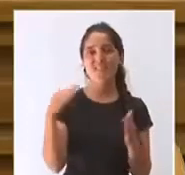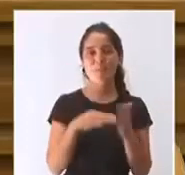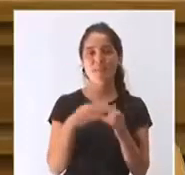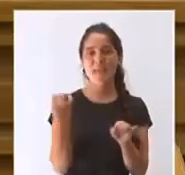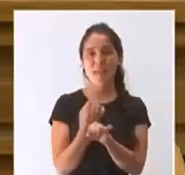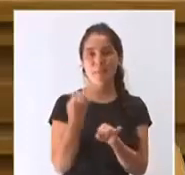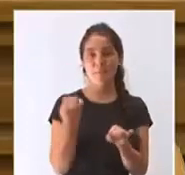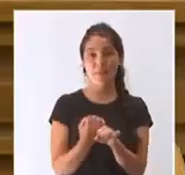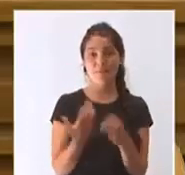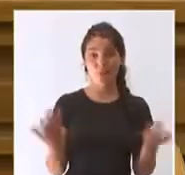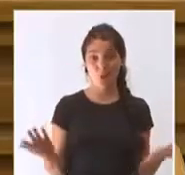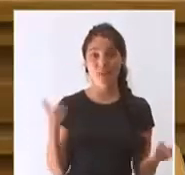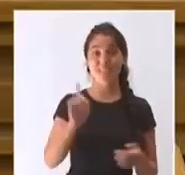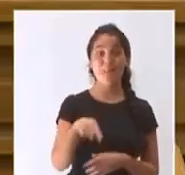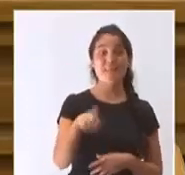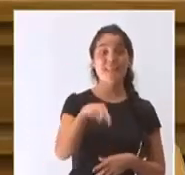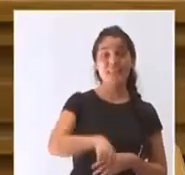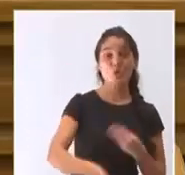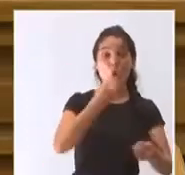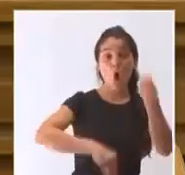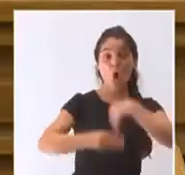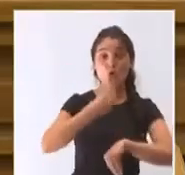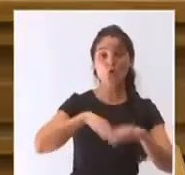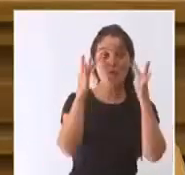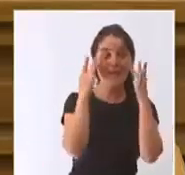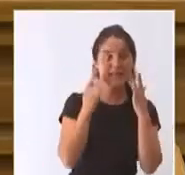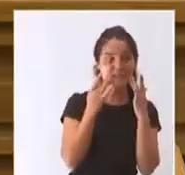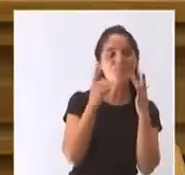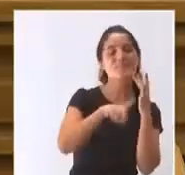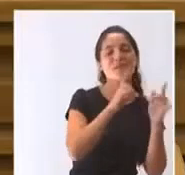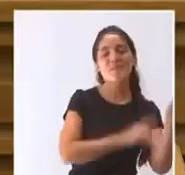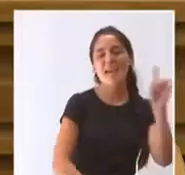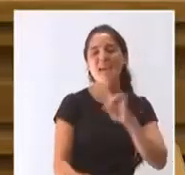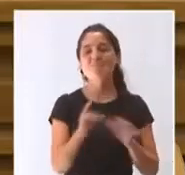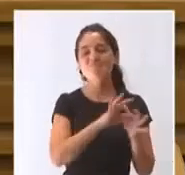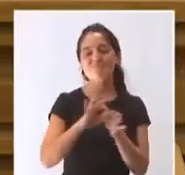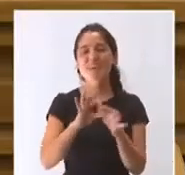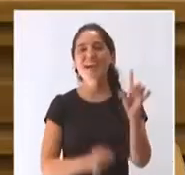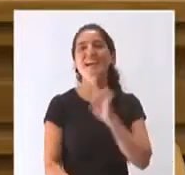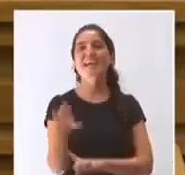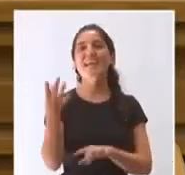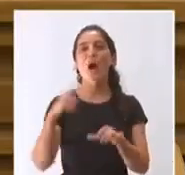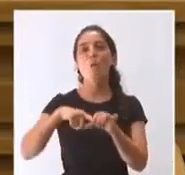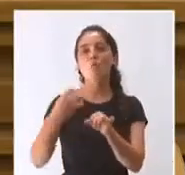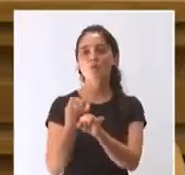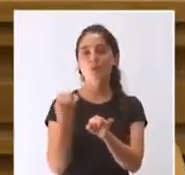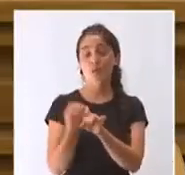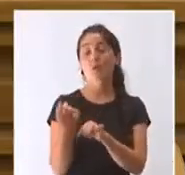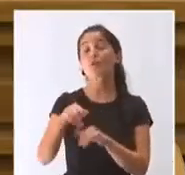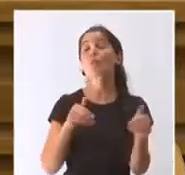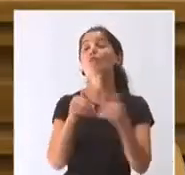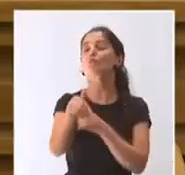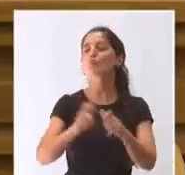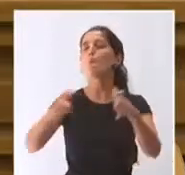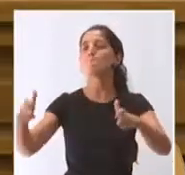consumir más limpiamente hay muchos puestos de trabajo y más que va a haber en el futuro hemos tenido